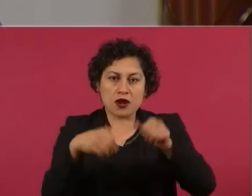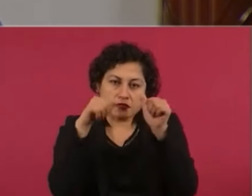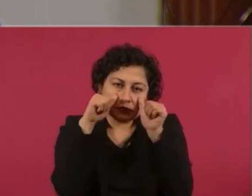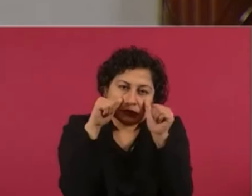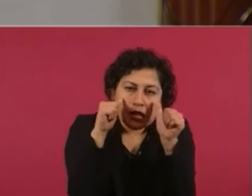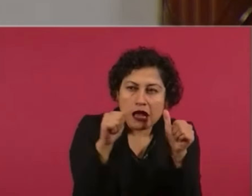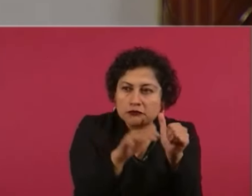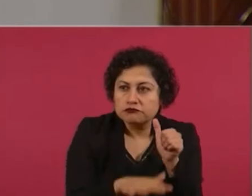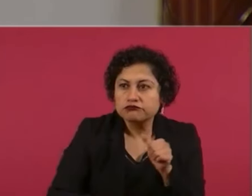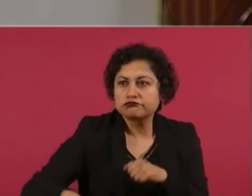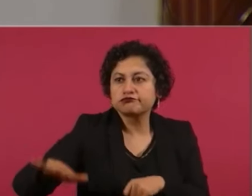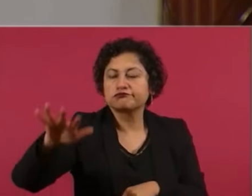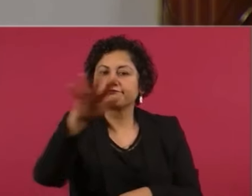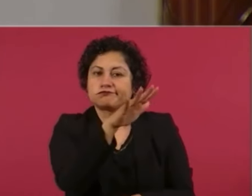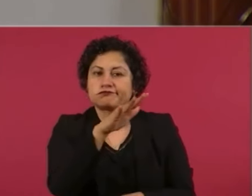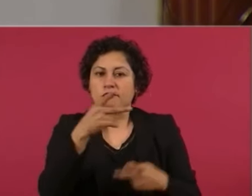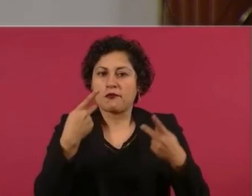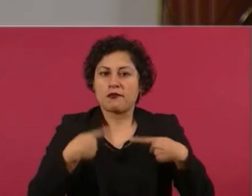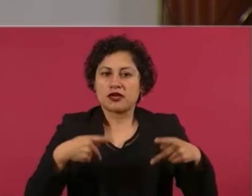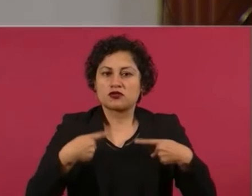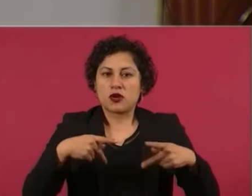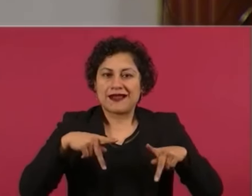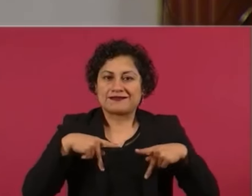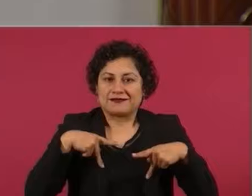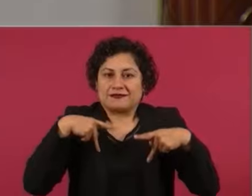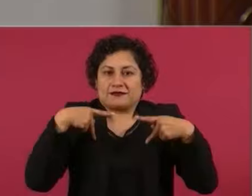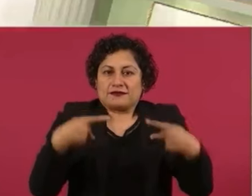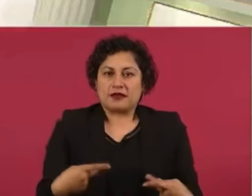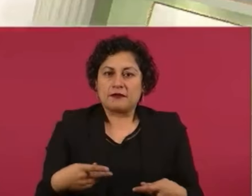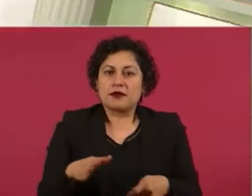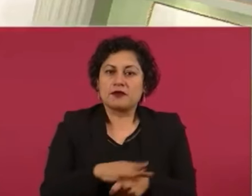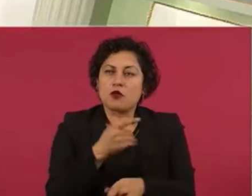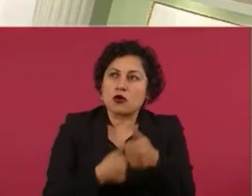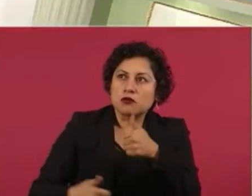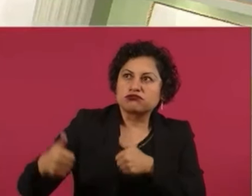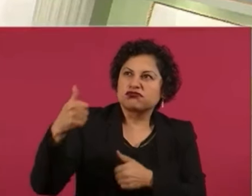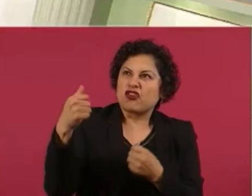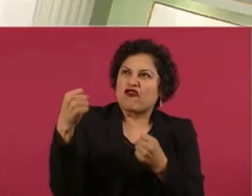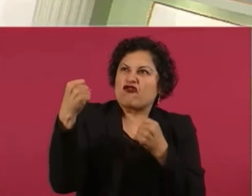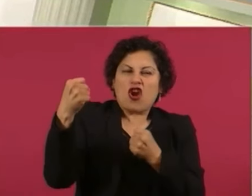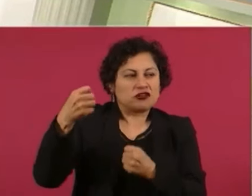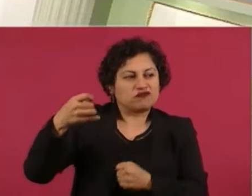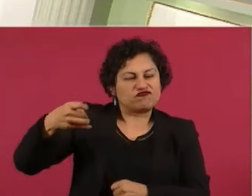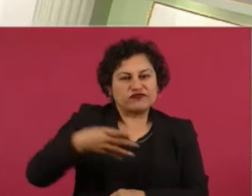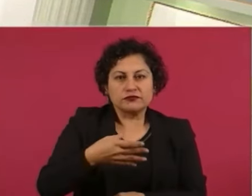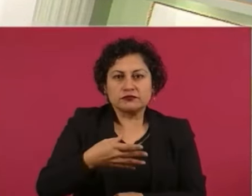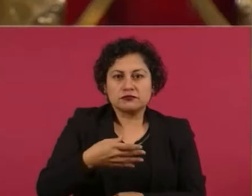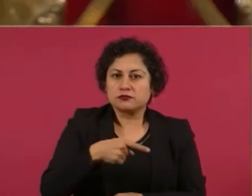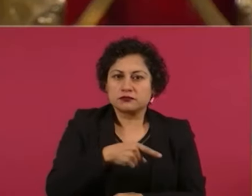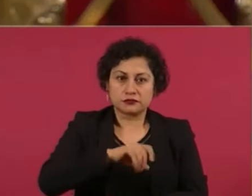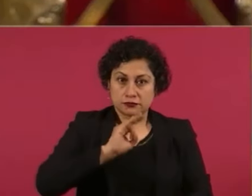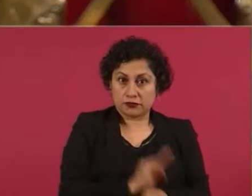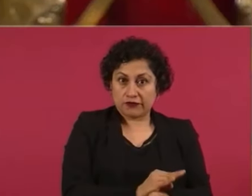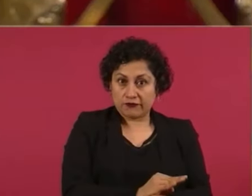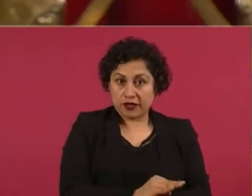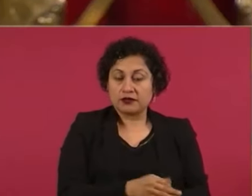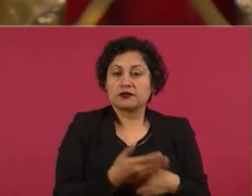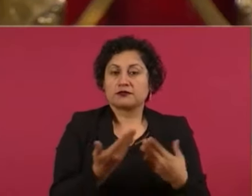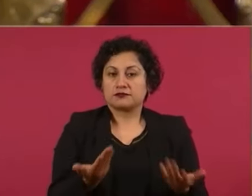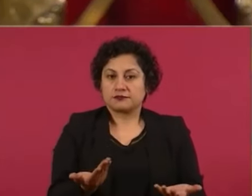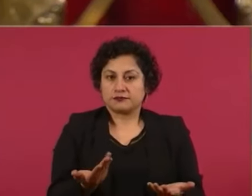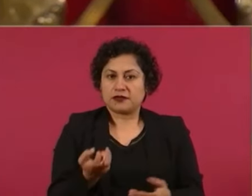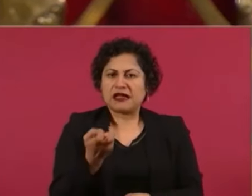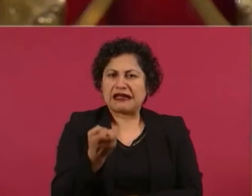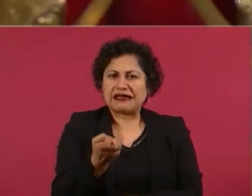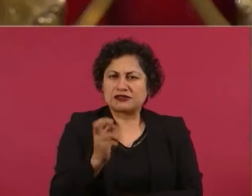la misma forma donde quiera andan dominando estos neoliberales, compatriotas. Así es que desde el exterior nosotros estamos apoyando y vamos a ir con el voto